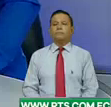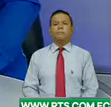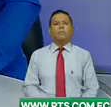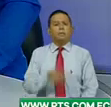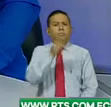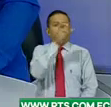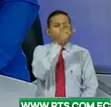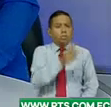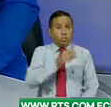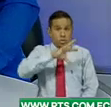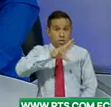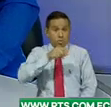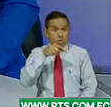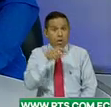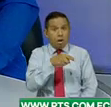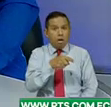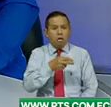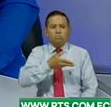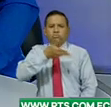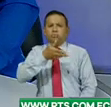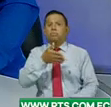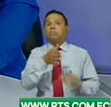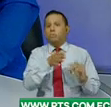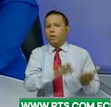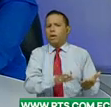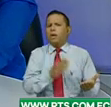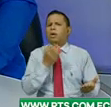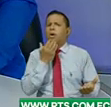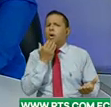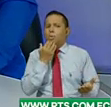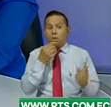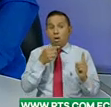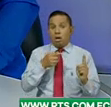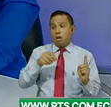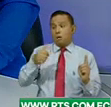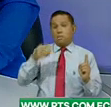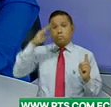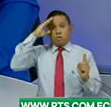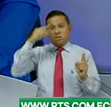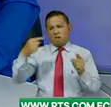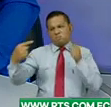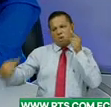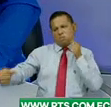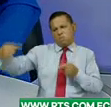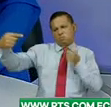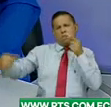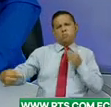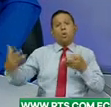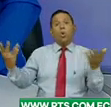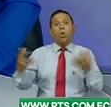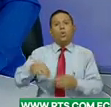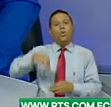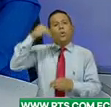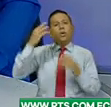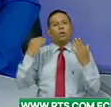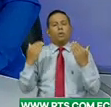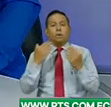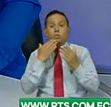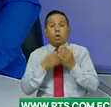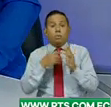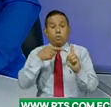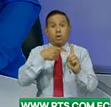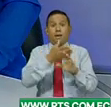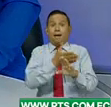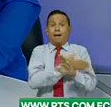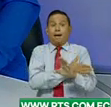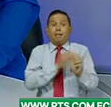presunto delincuente murió en medio de un enfrentamiento con agentes de la Policía Nacional en el noroeste de Guayaquil. Minutos antes de la